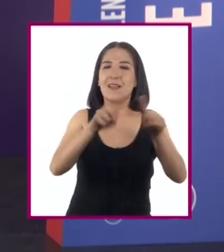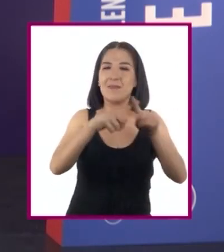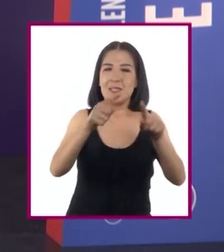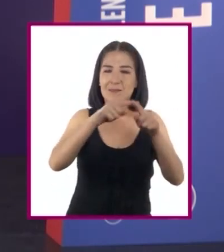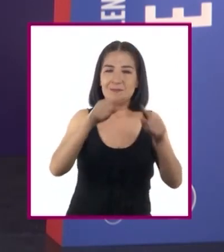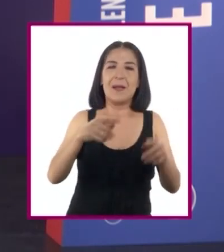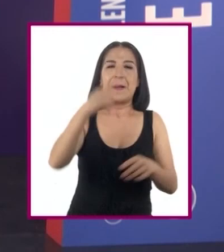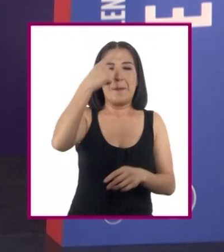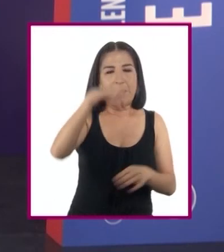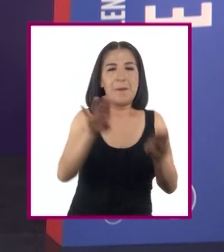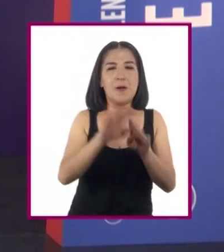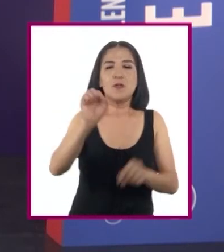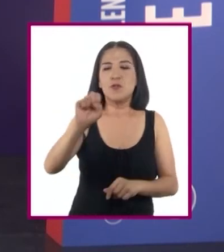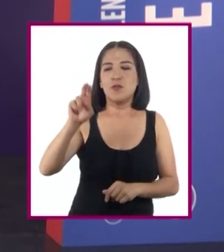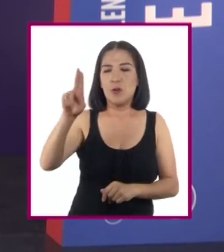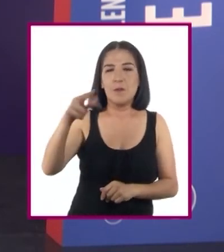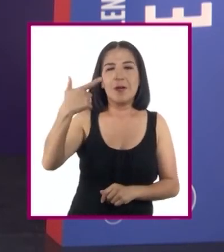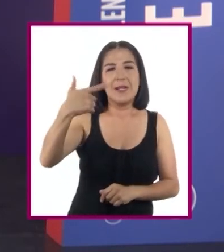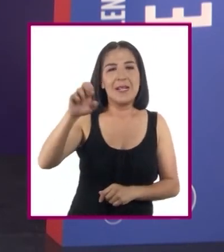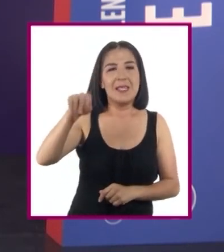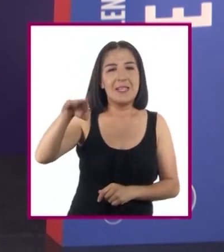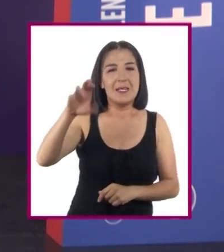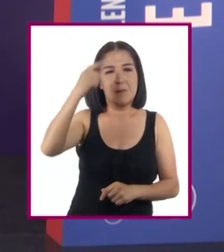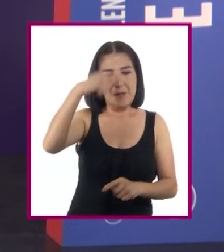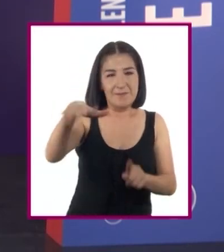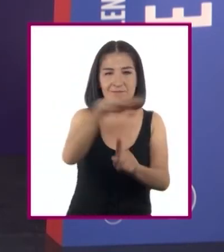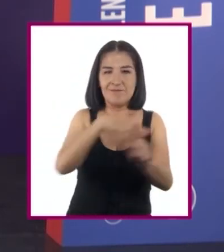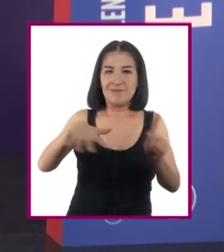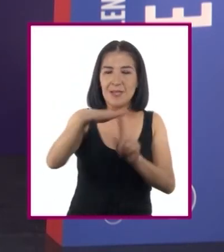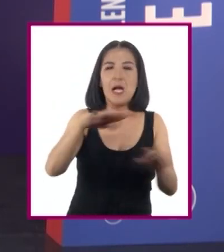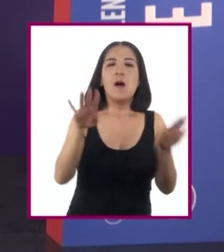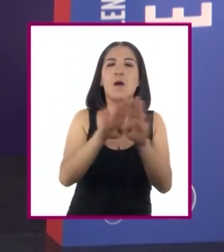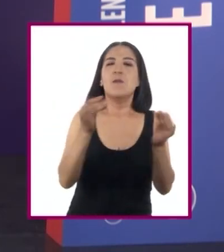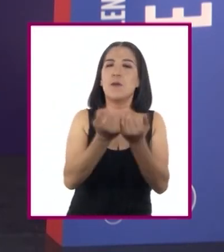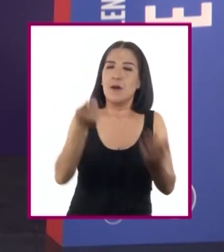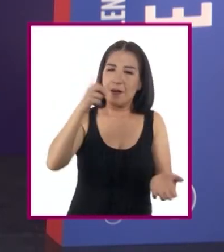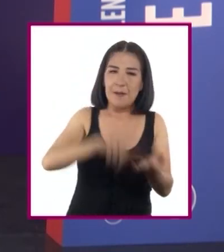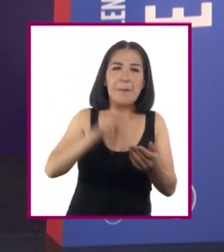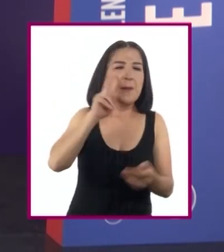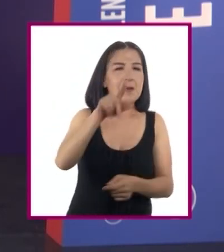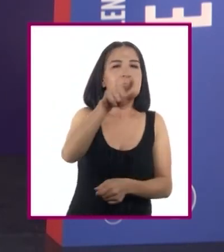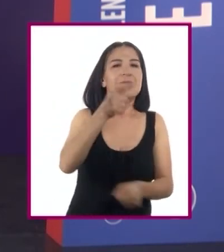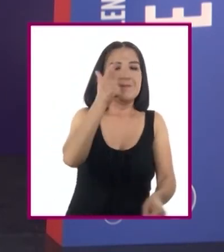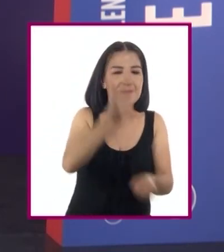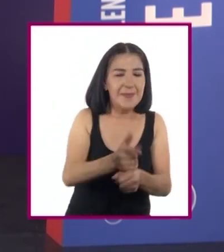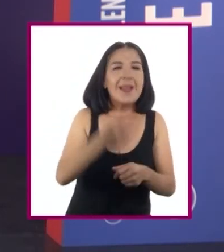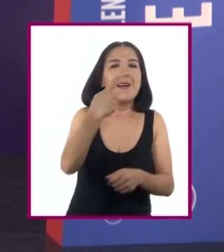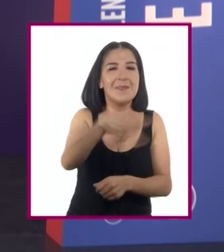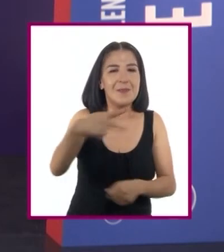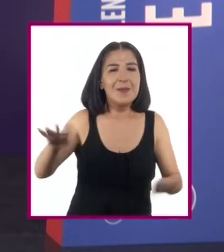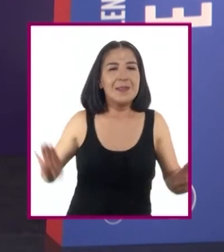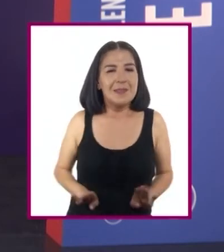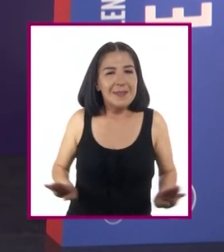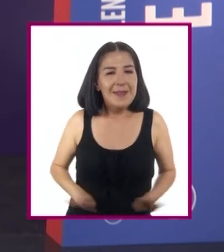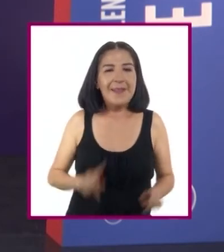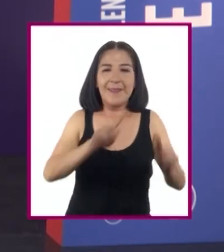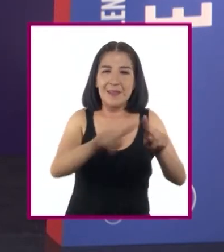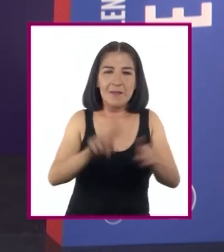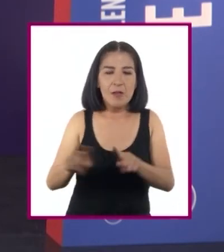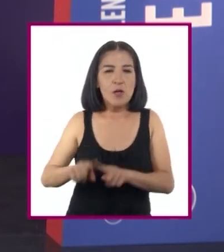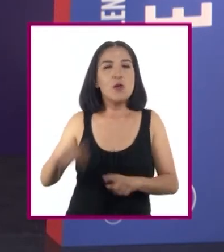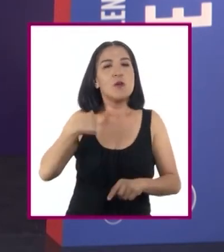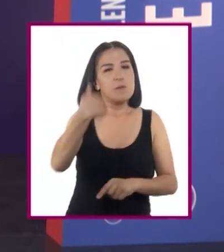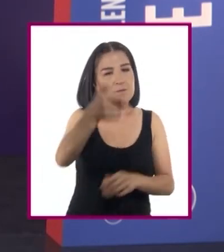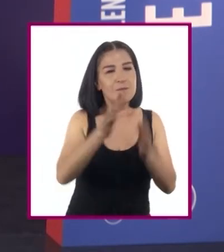se usan para los subgéneros más representativos. A su vez aprendieron a identificar algunas de sus características. Les sugiero